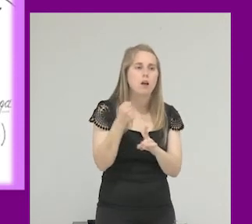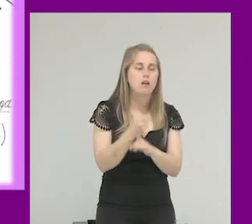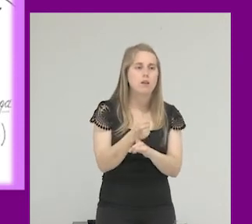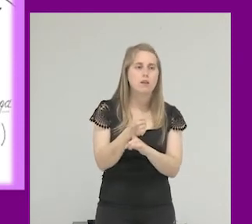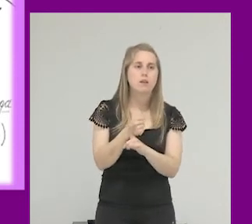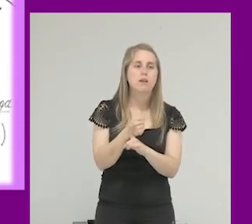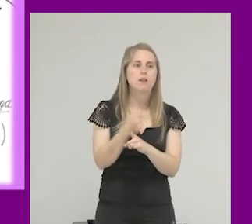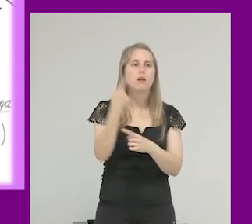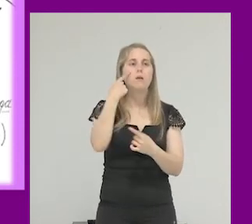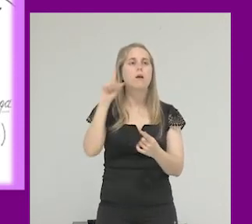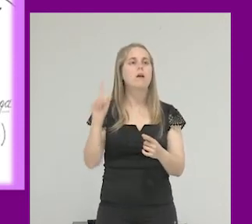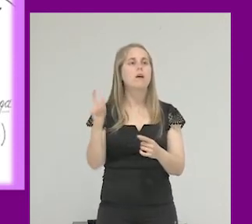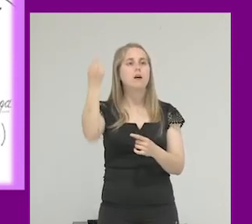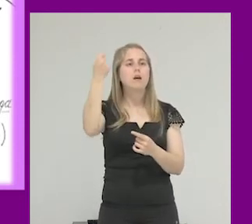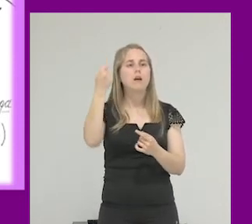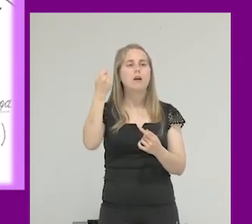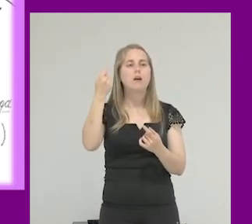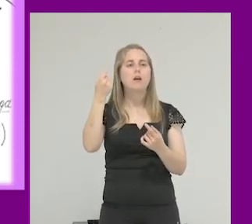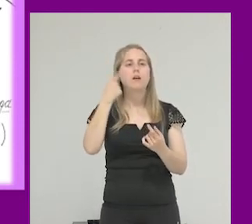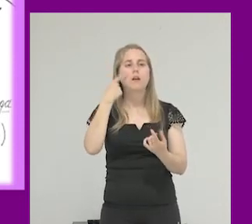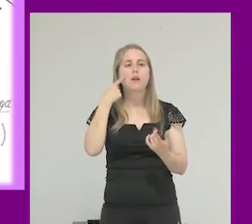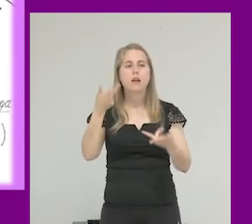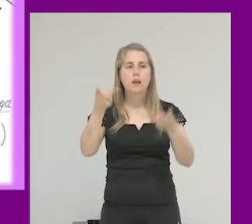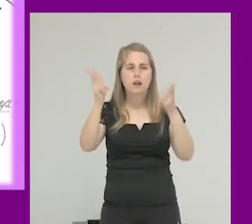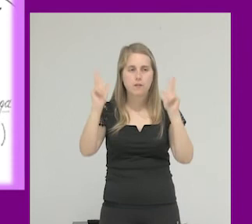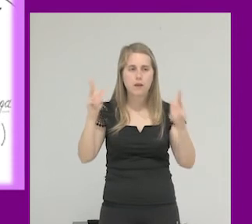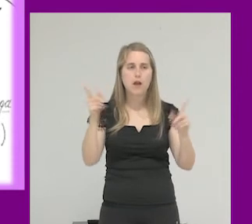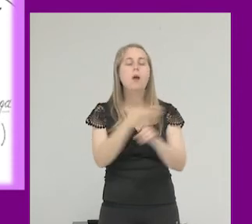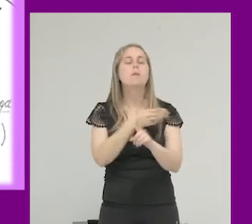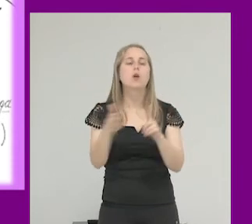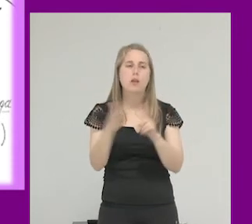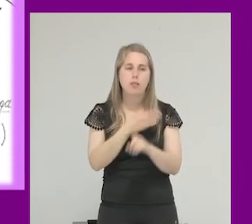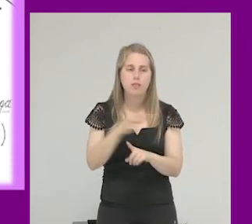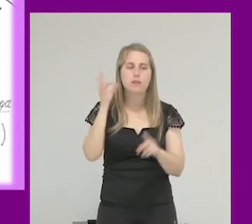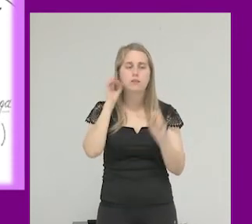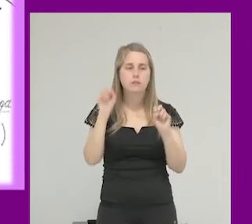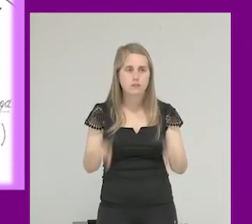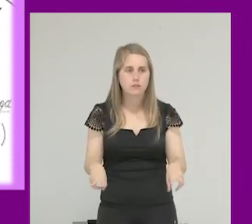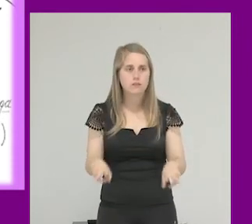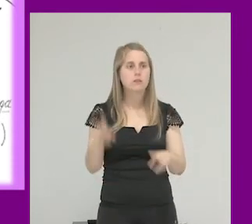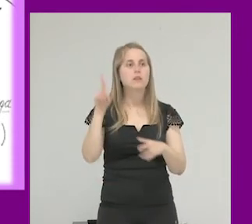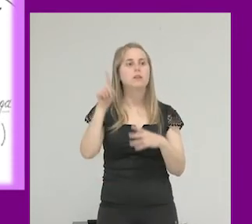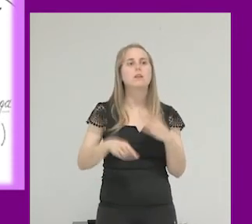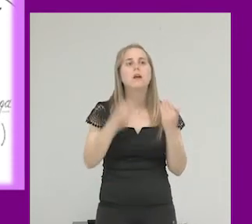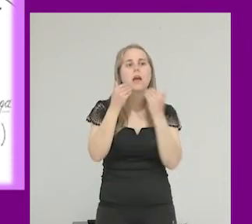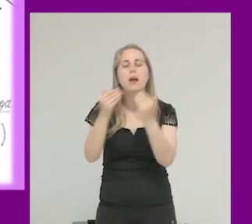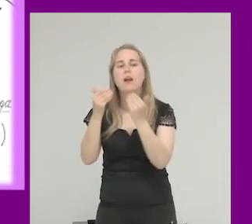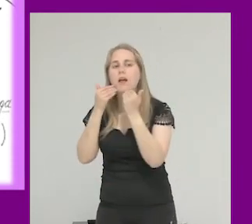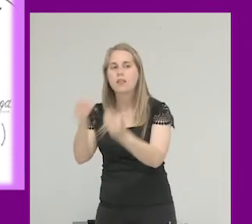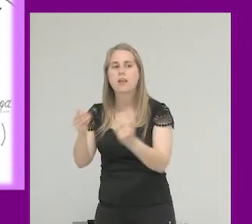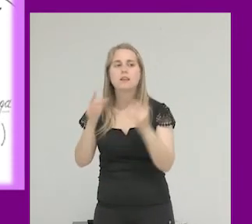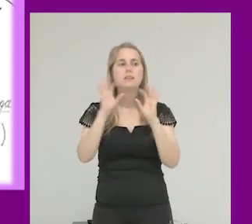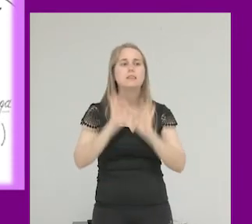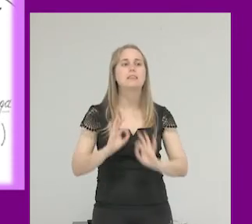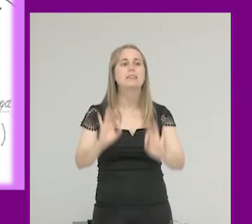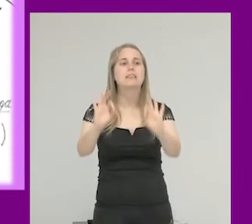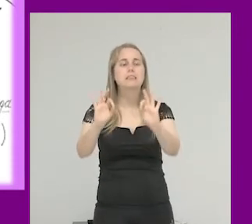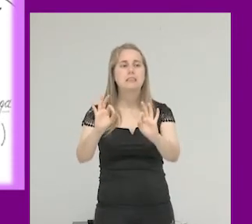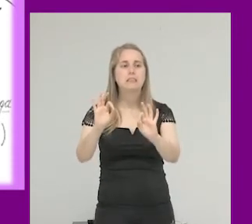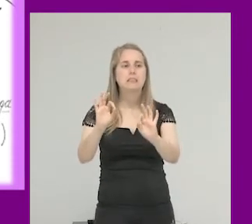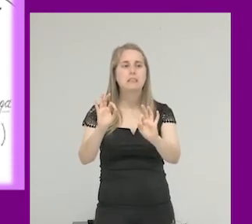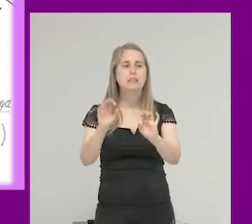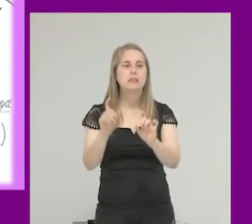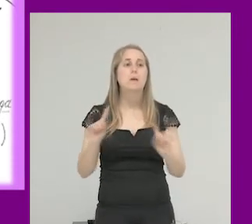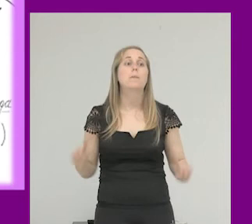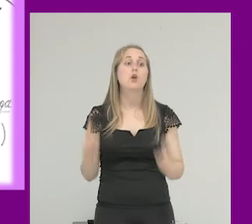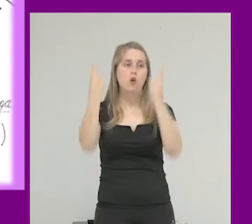para lograr vidas libres de violencias de ningún tipo. Un agradecimiento muy especial a las pioneras de la